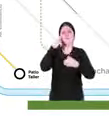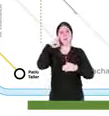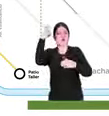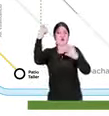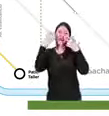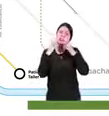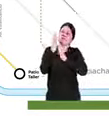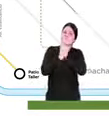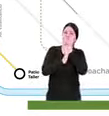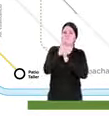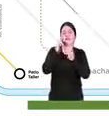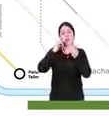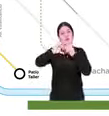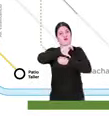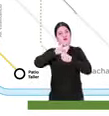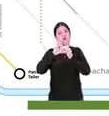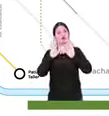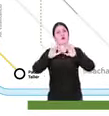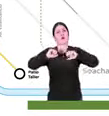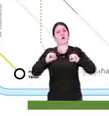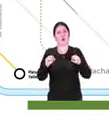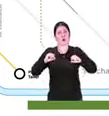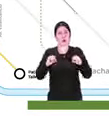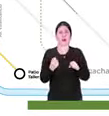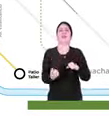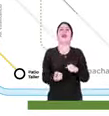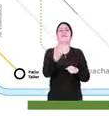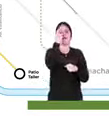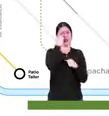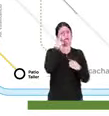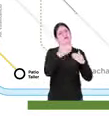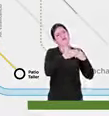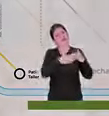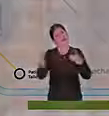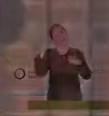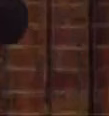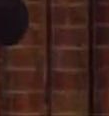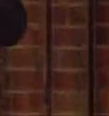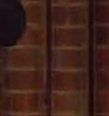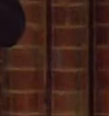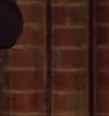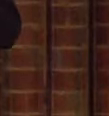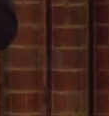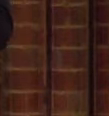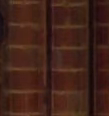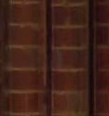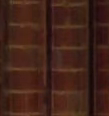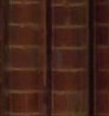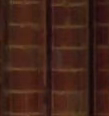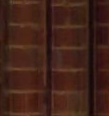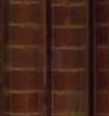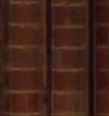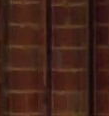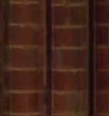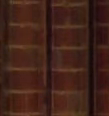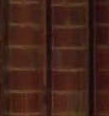la ciudad tiene que concretar para poder mejorar su movilidad y tener una movilidad